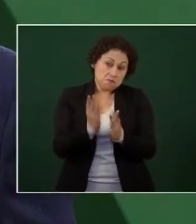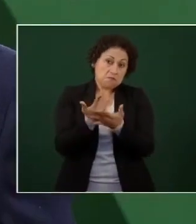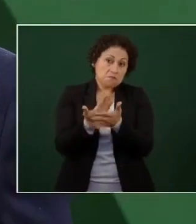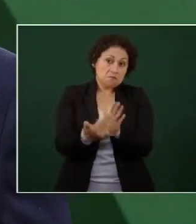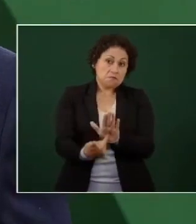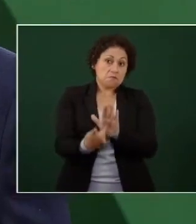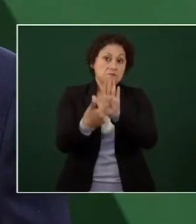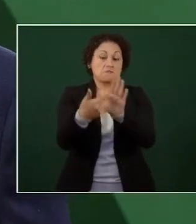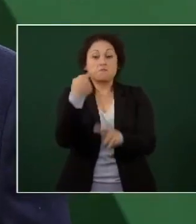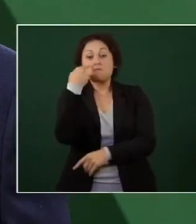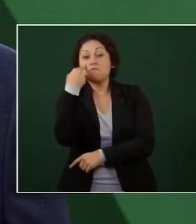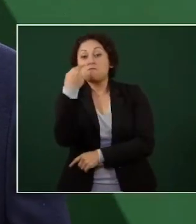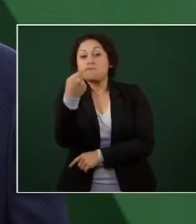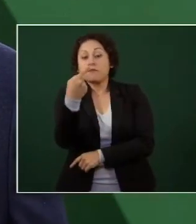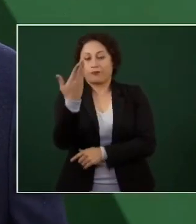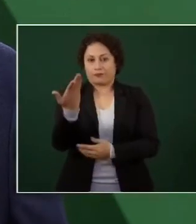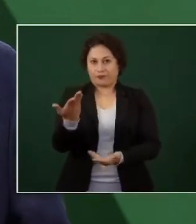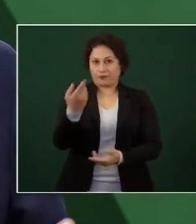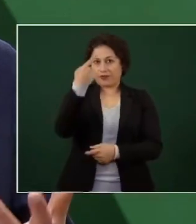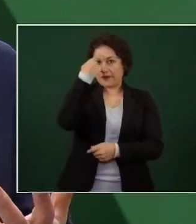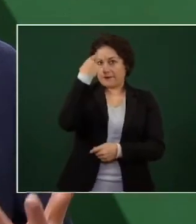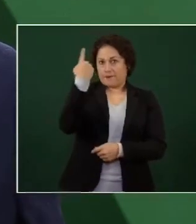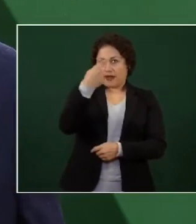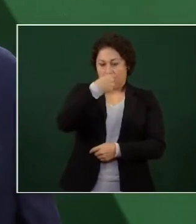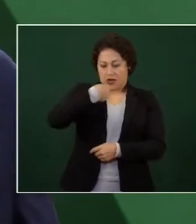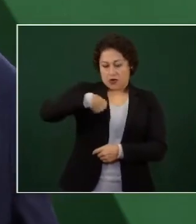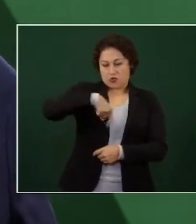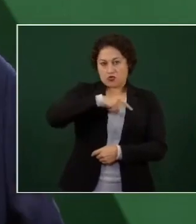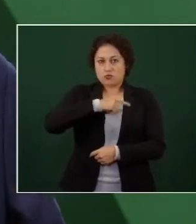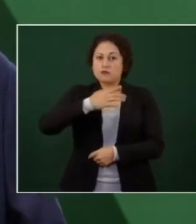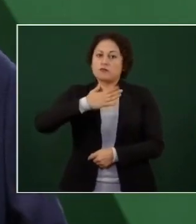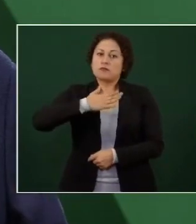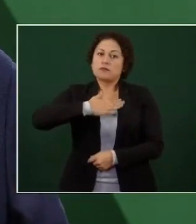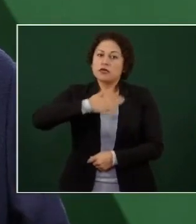mi punto de vista, es muy importante